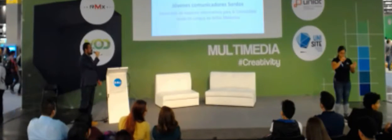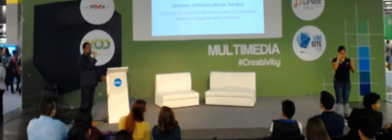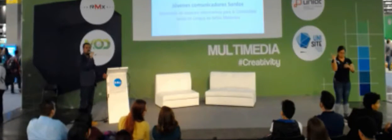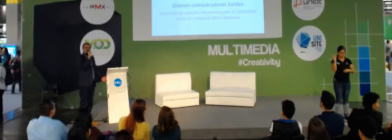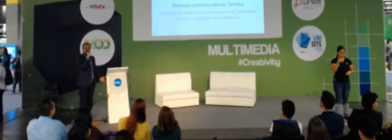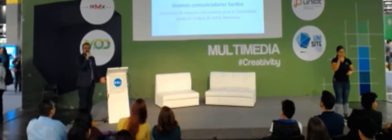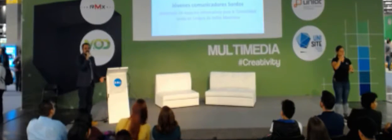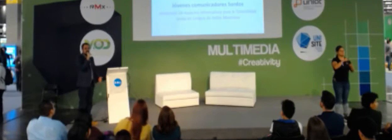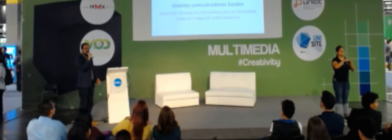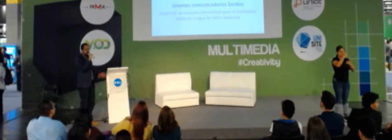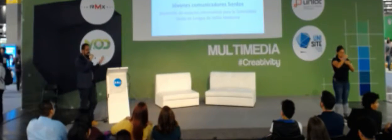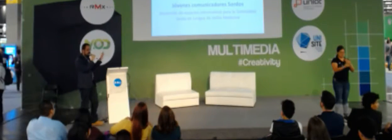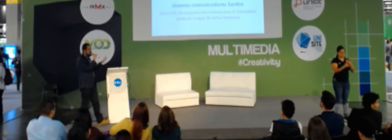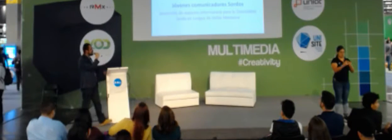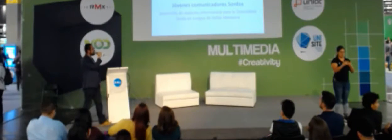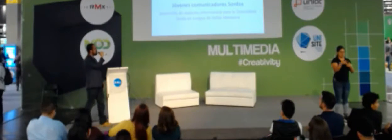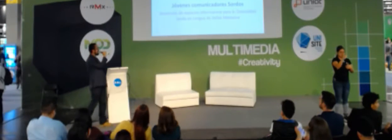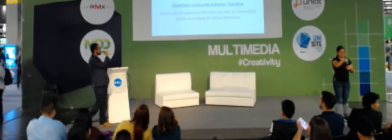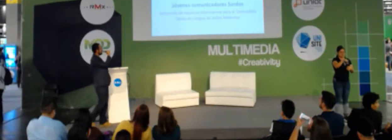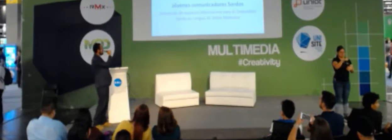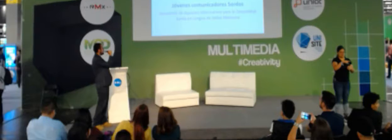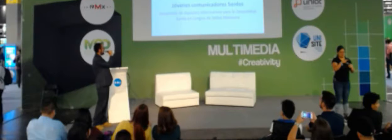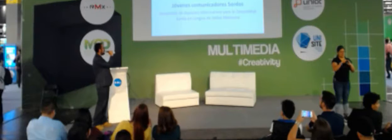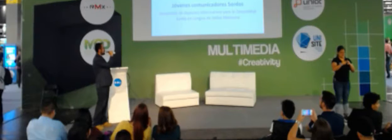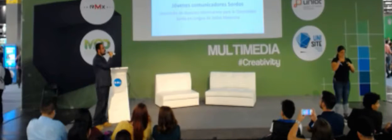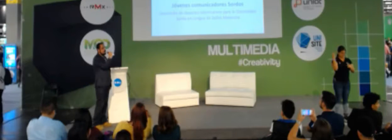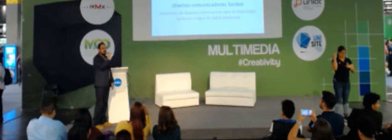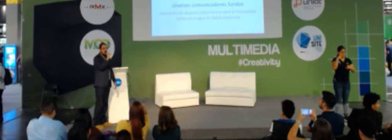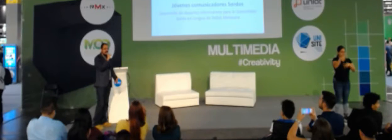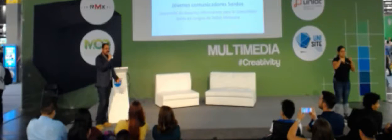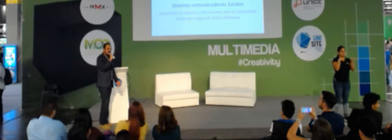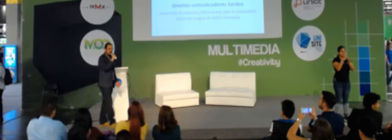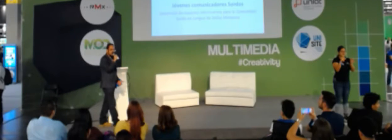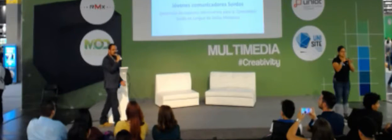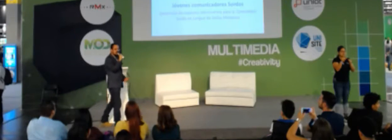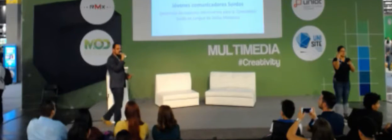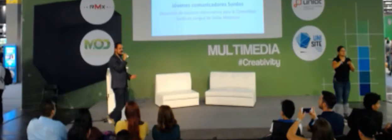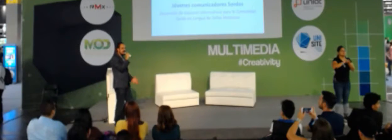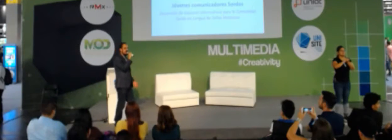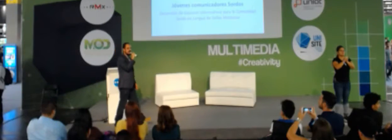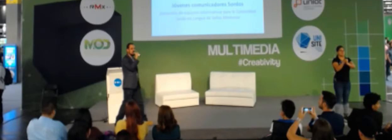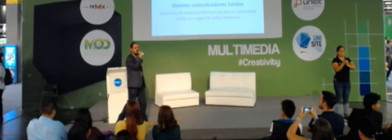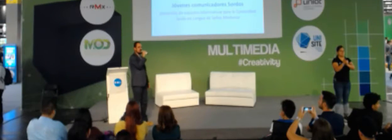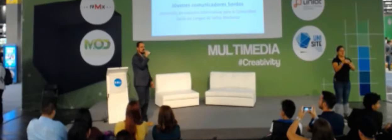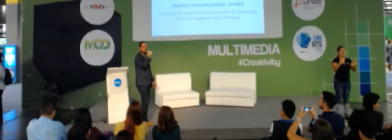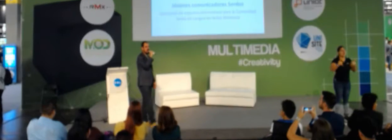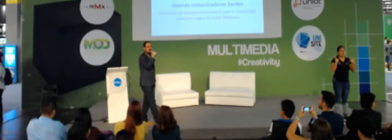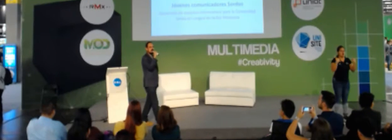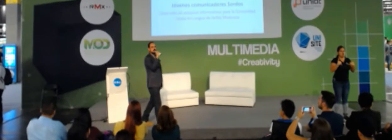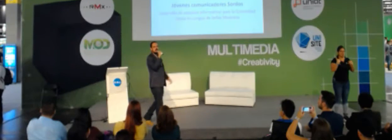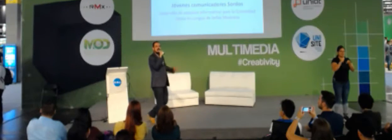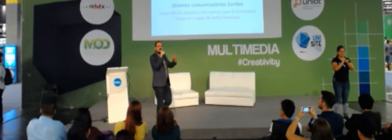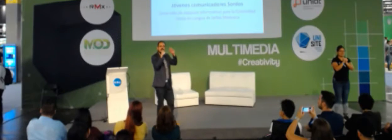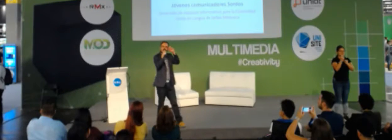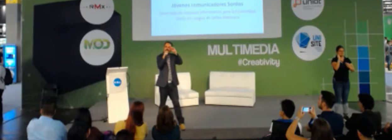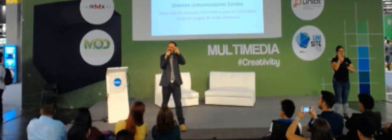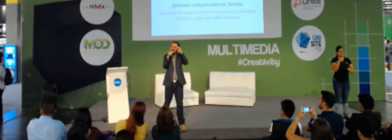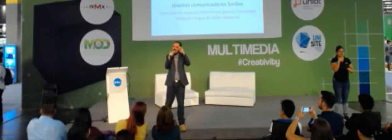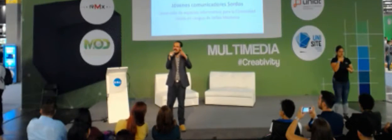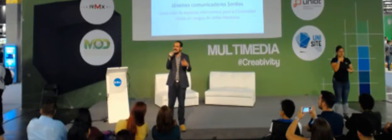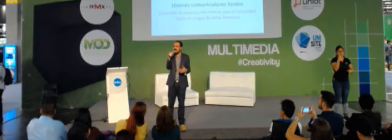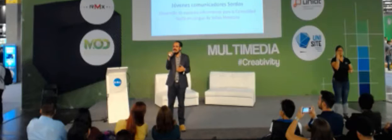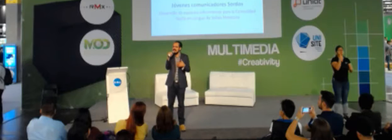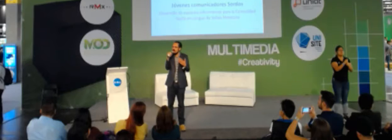El proyecto que tenemos y al cual me voy a centrar en este momento, buscó generar jóvenes comunicadores sordos. La